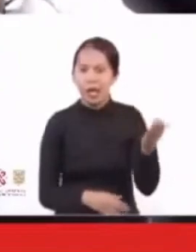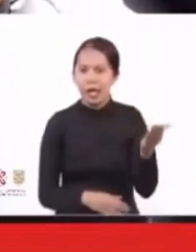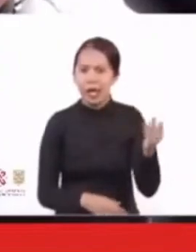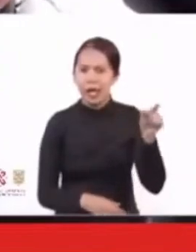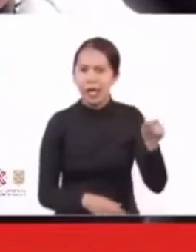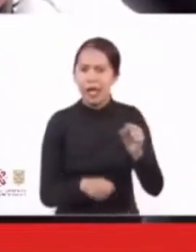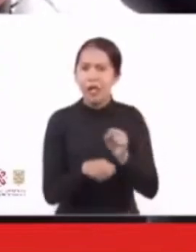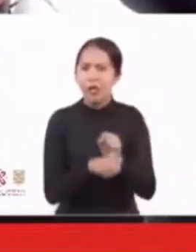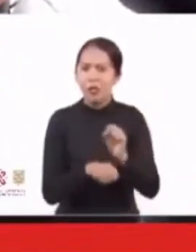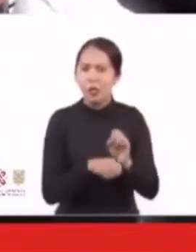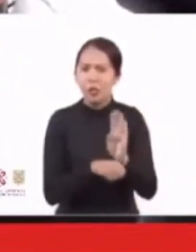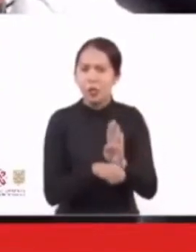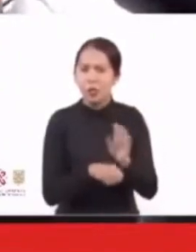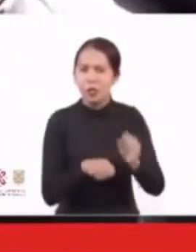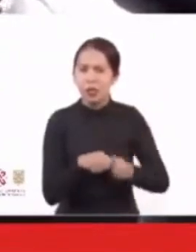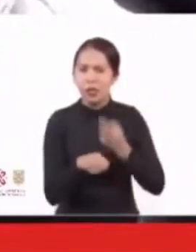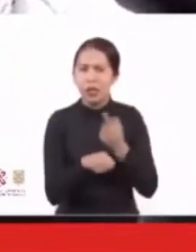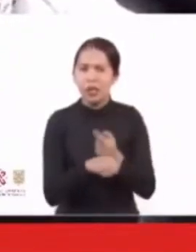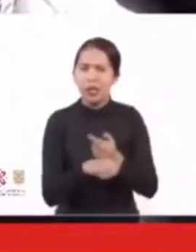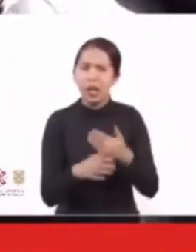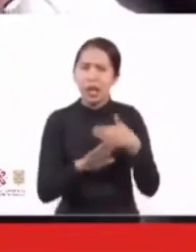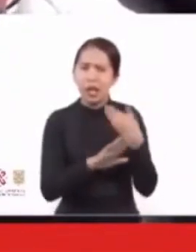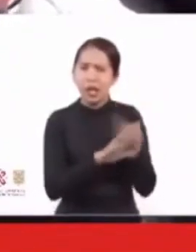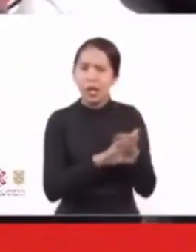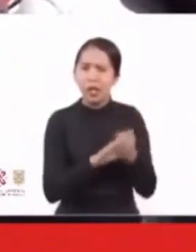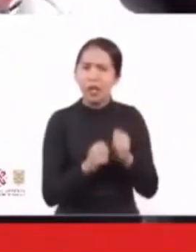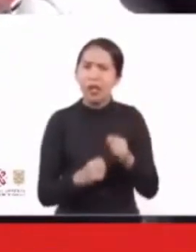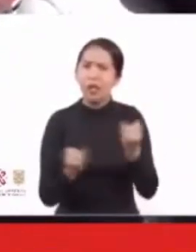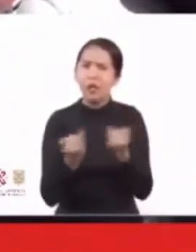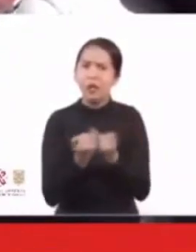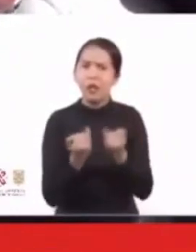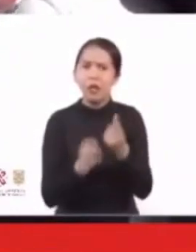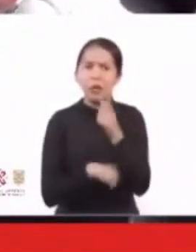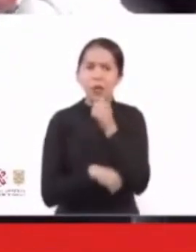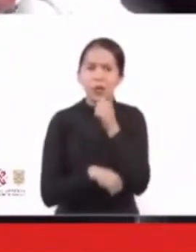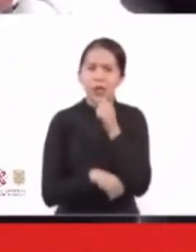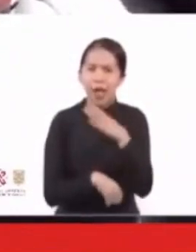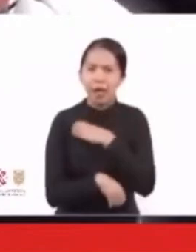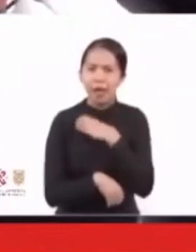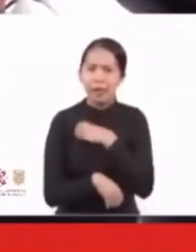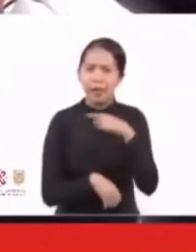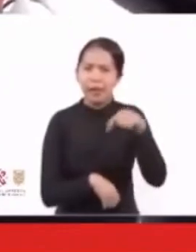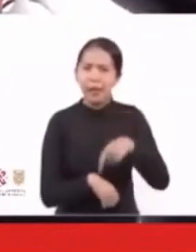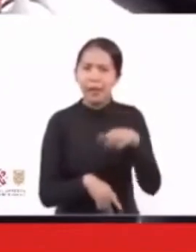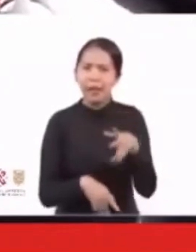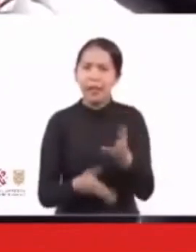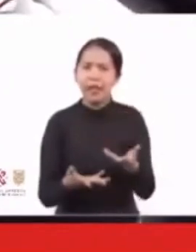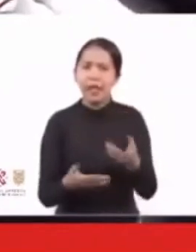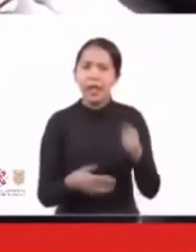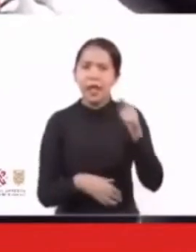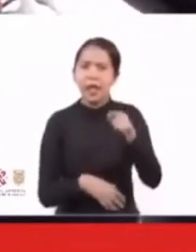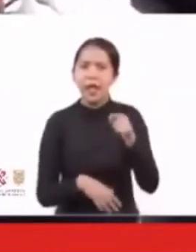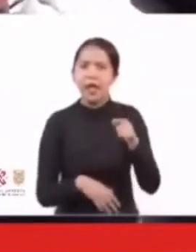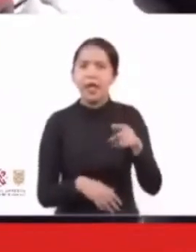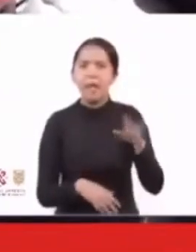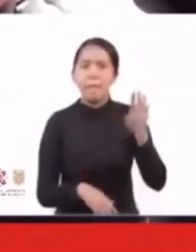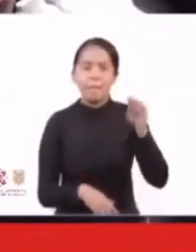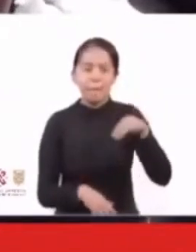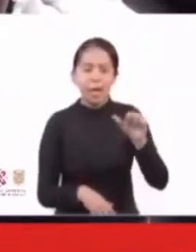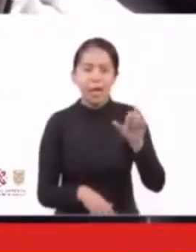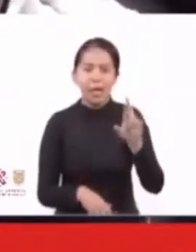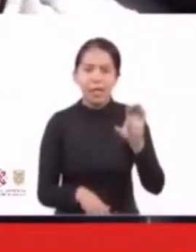en ese entonces era subsecretario y posteriormente también ayuda de los policías capitalinos pero ya en la administración de Marcelo